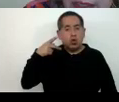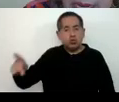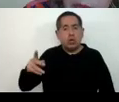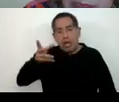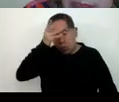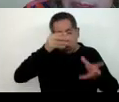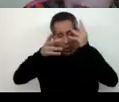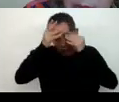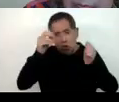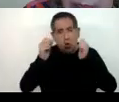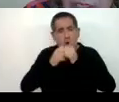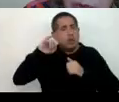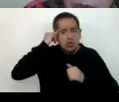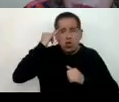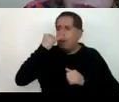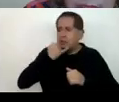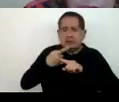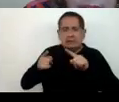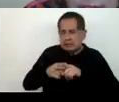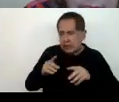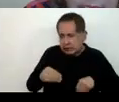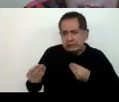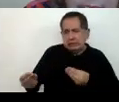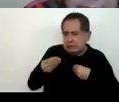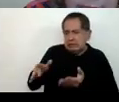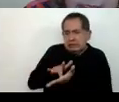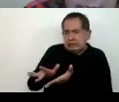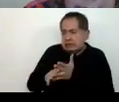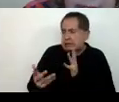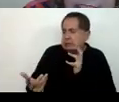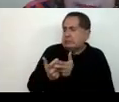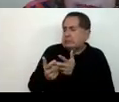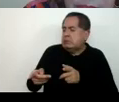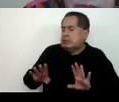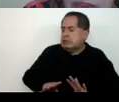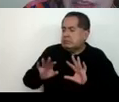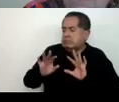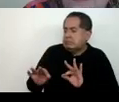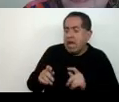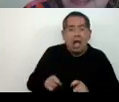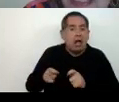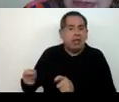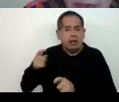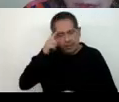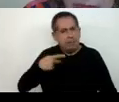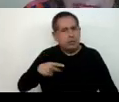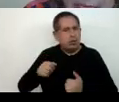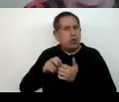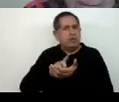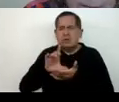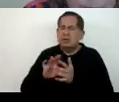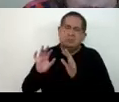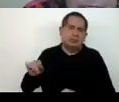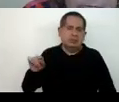sexualidad en lenguas, lenguajes y con recursos acordes a las necesidades de las personas con discapacidad y sus